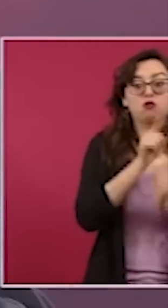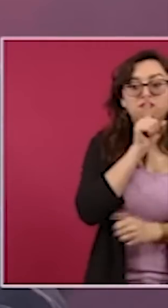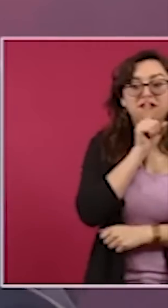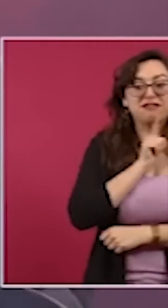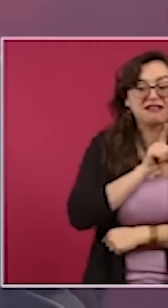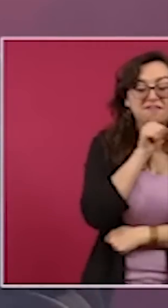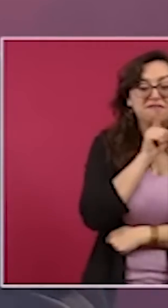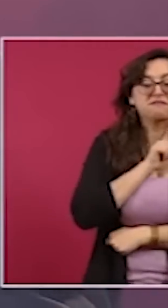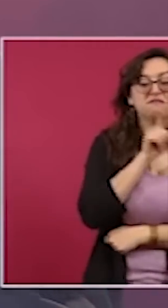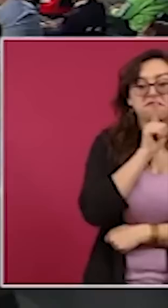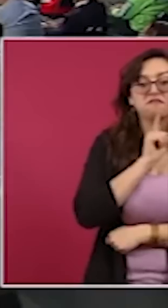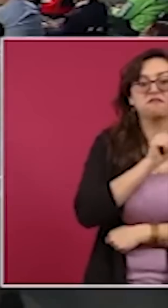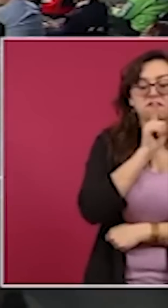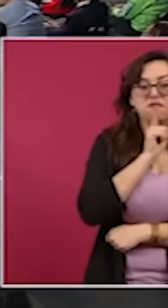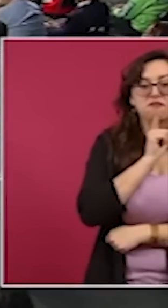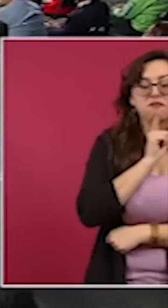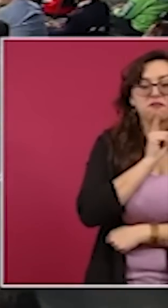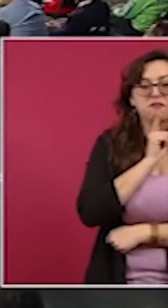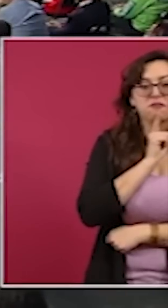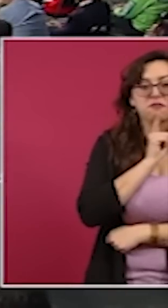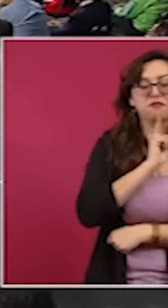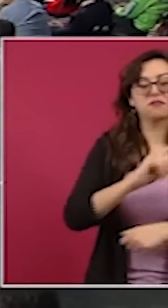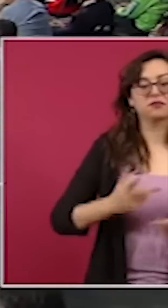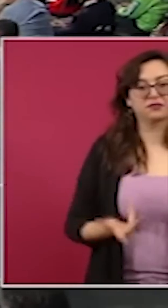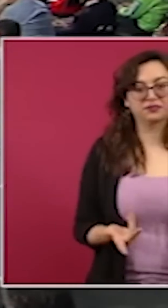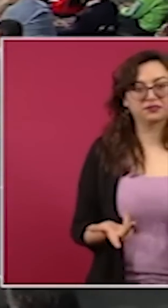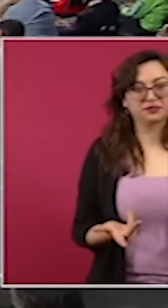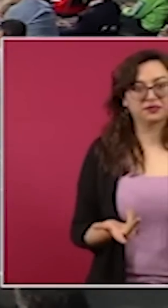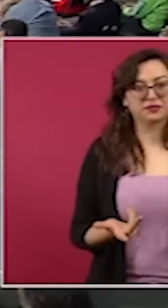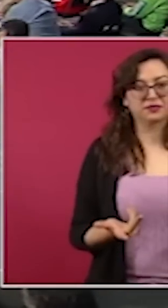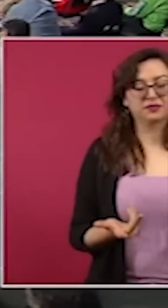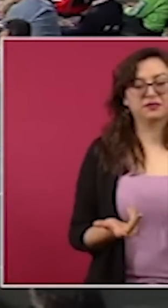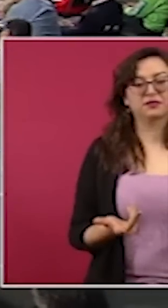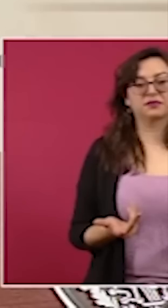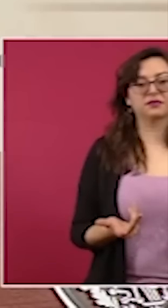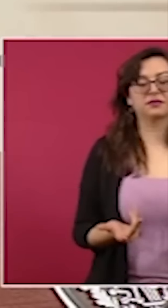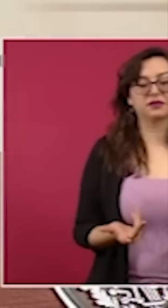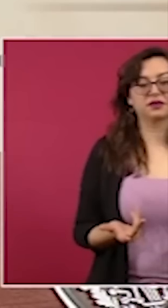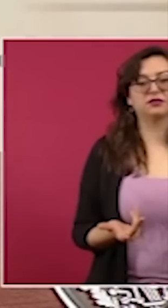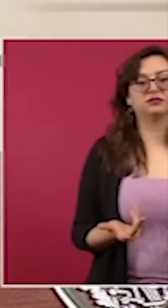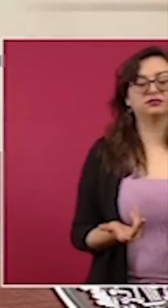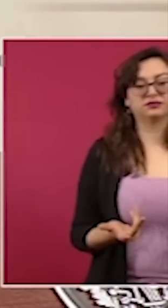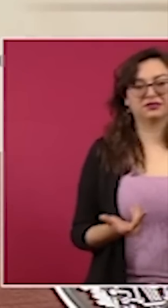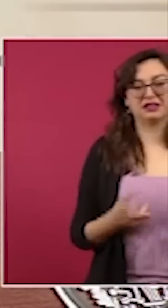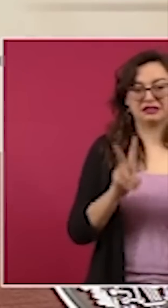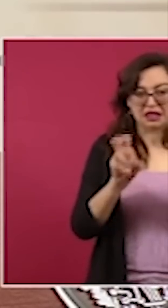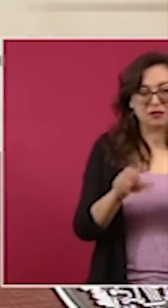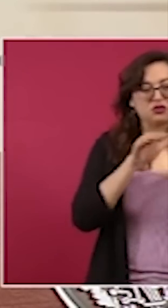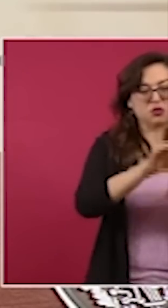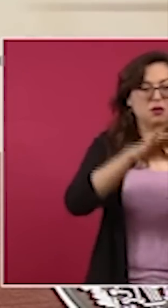influyente a lo que está pasando ahora. a la cuestión